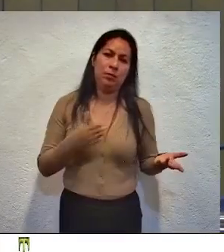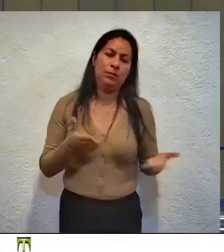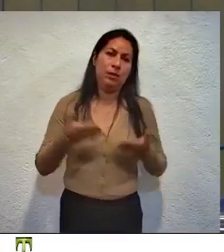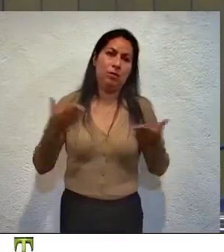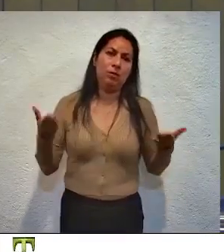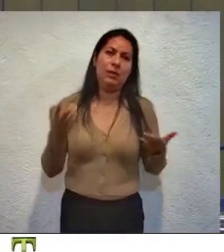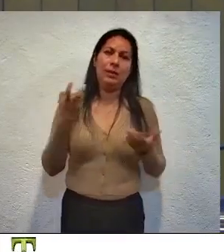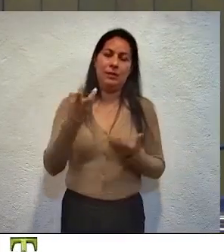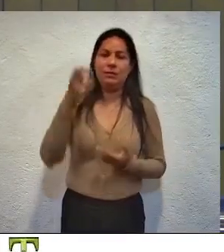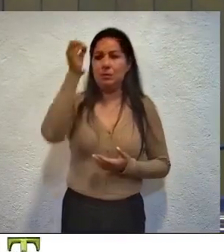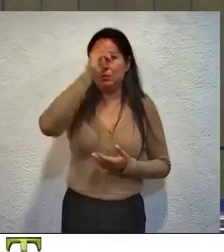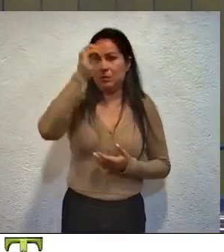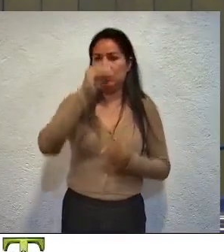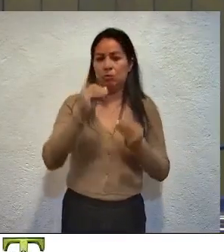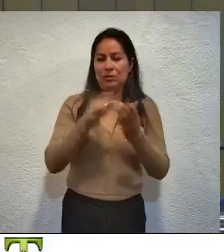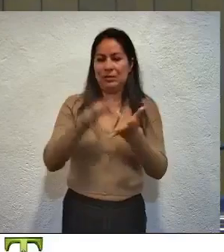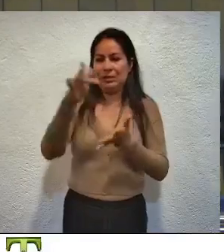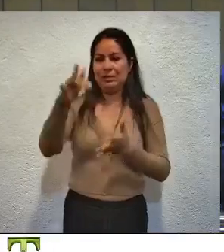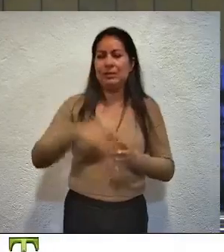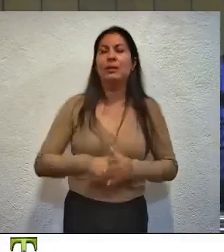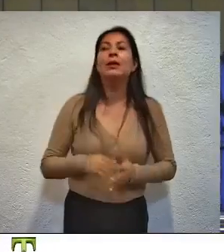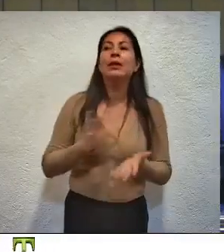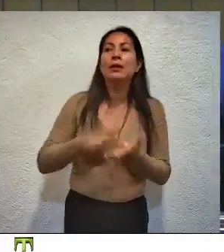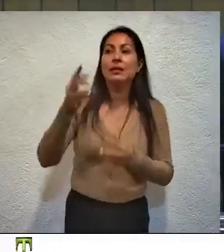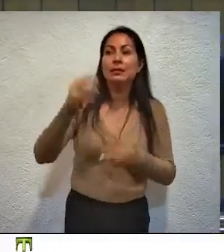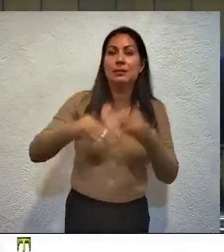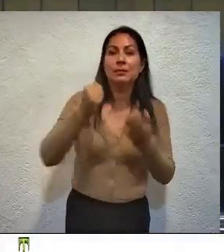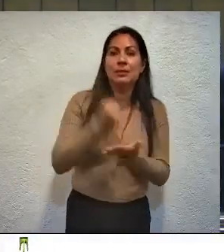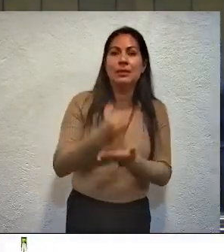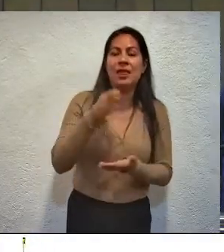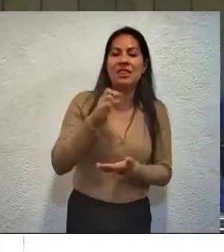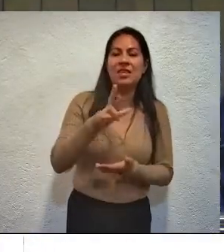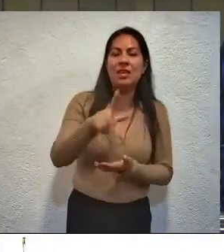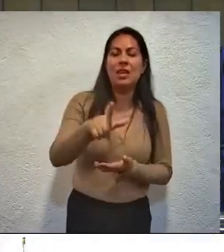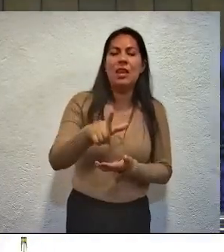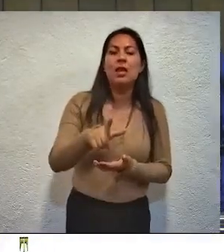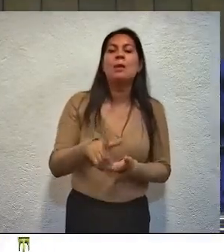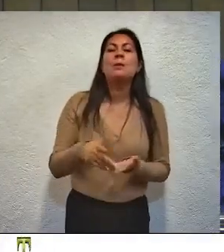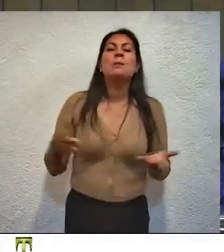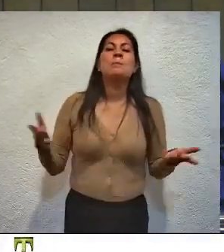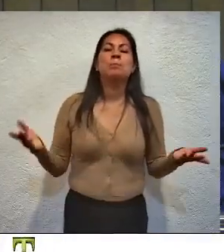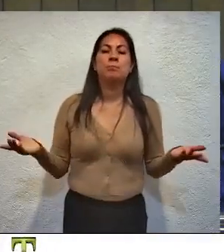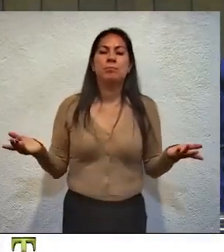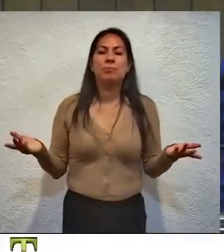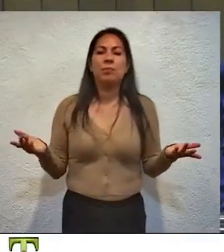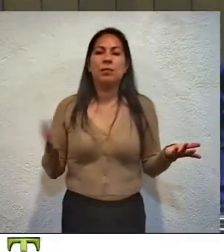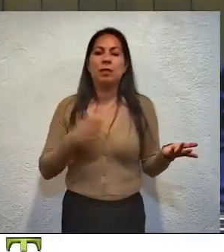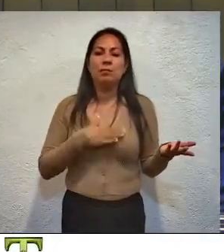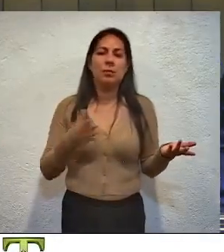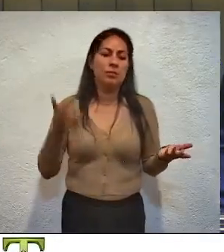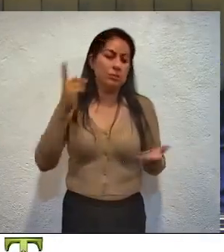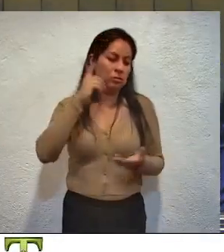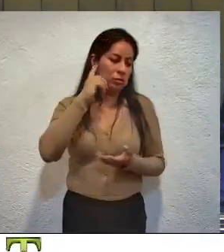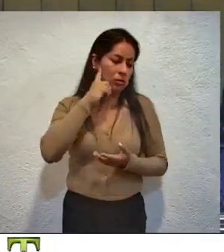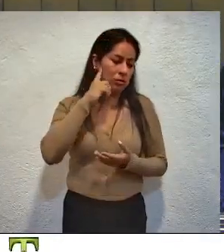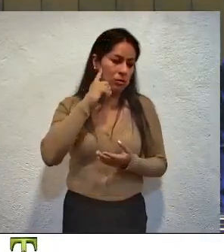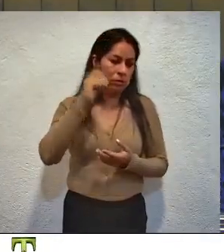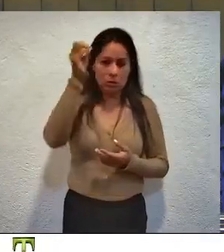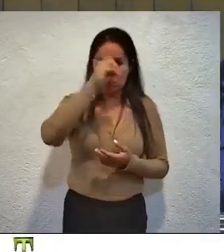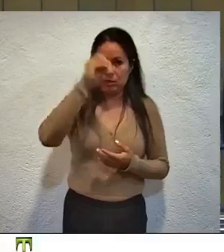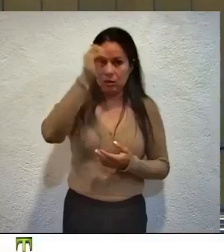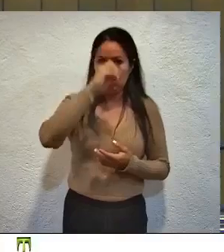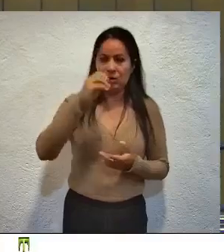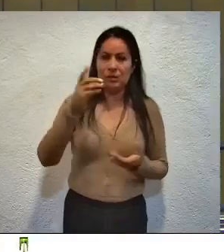momento esa sería mi intervención. Muchas gracias. Gracias, magistrado Daniel. Bueno, escuchando ahorita los